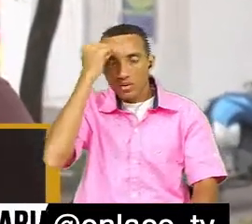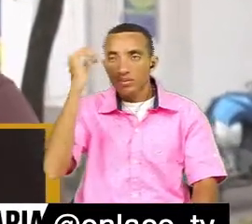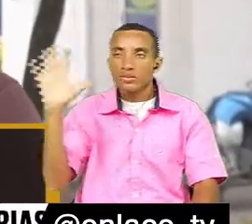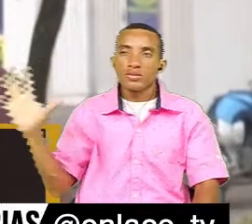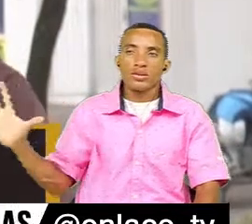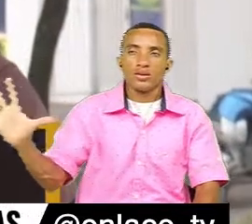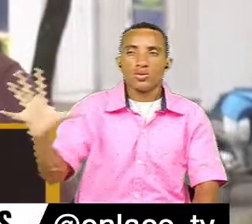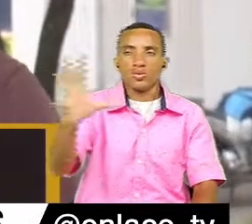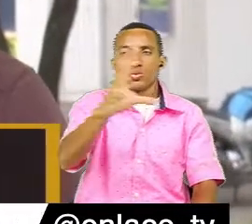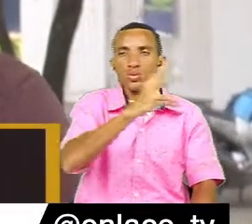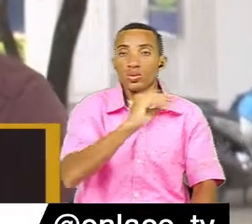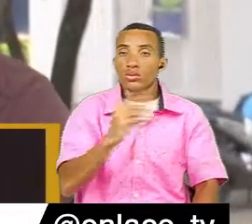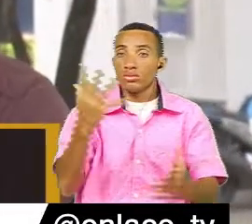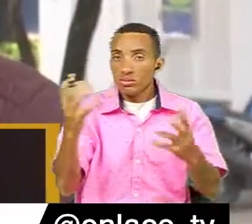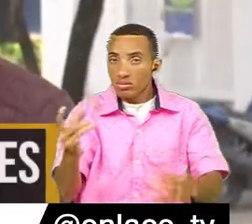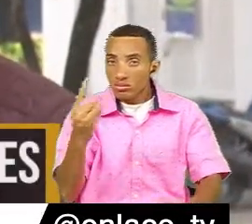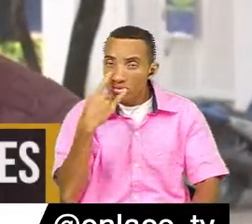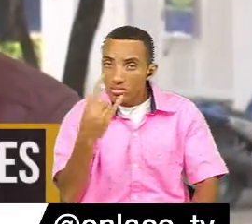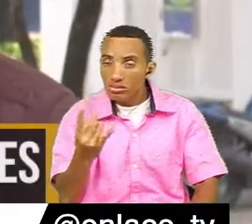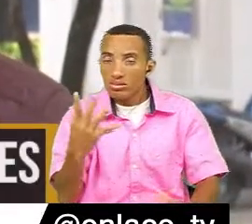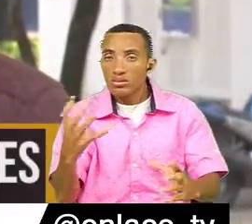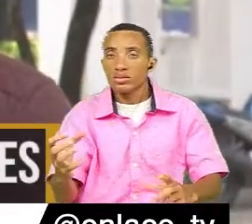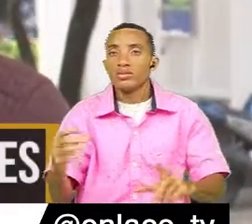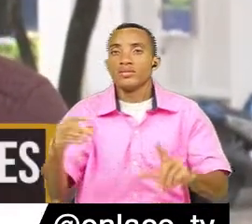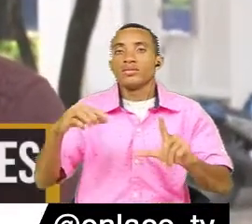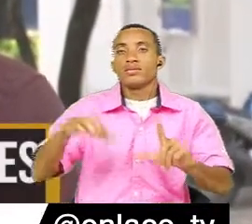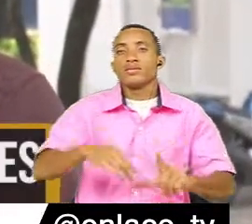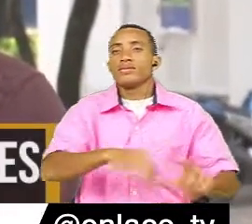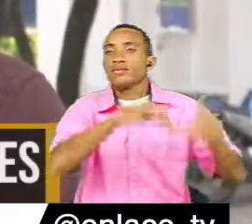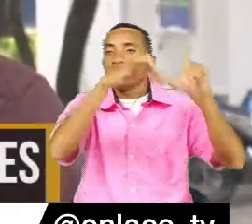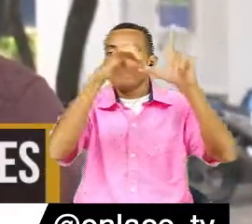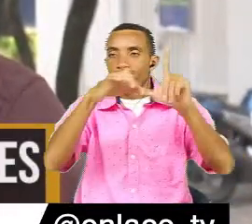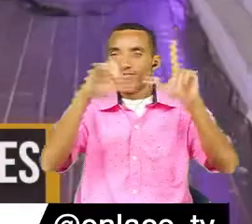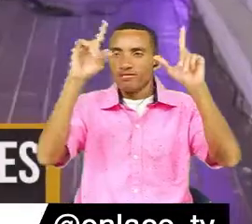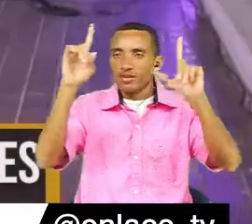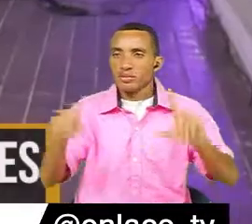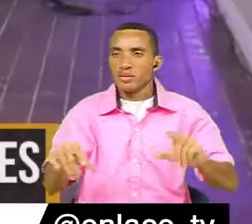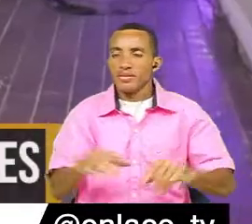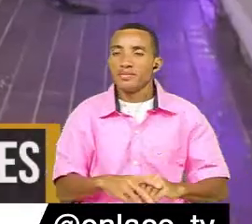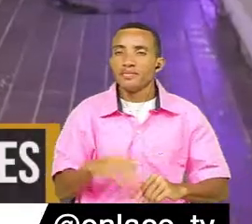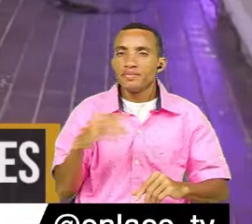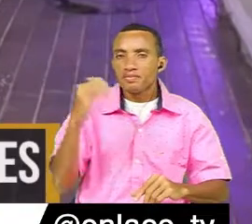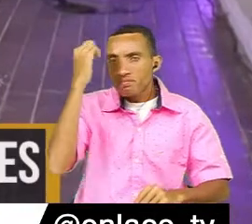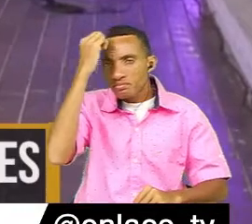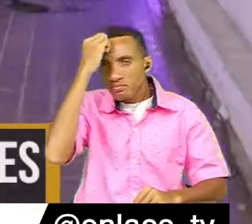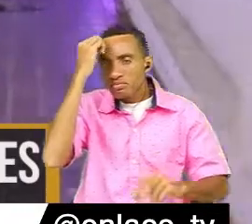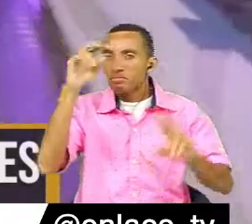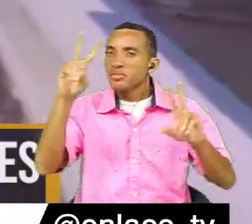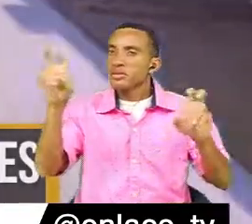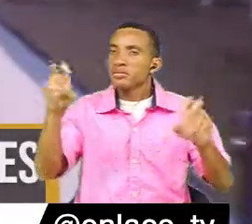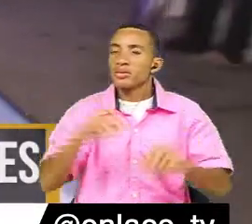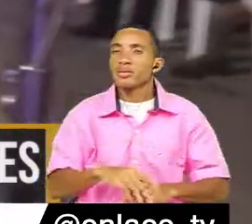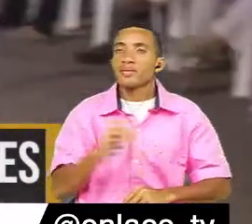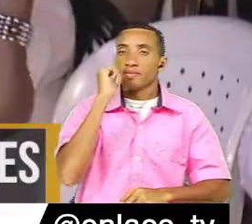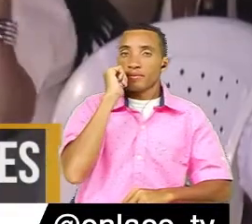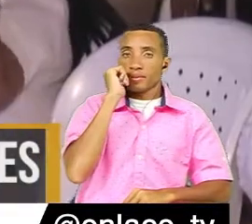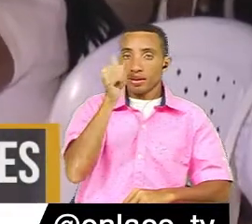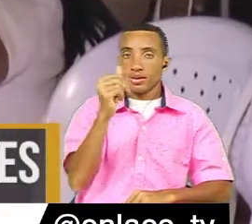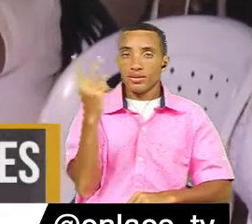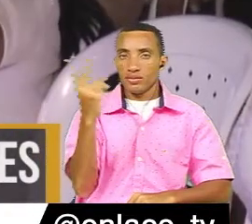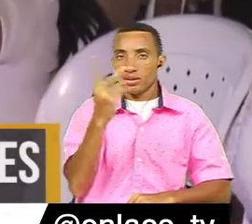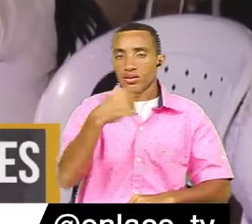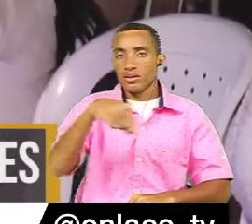personas interesadas en hacer un posgrado en el tema de la docencia, a que asistan mañana, viernes 16 de